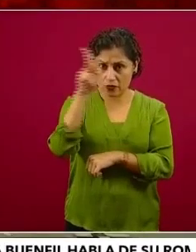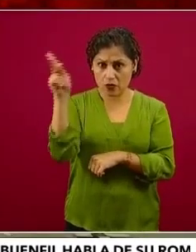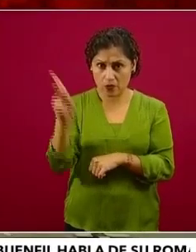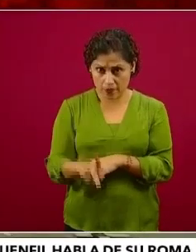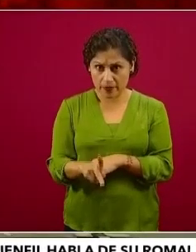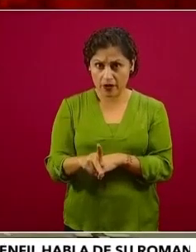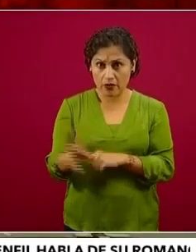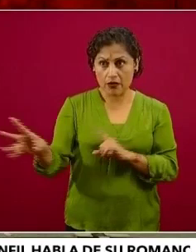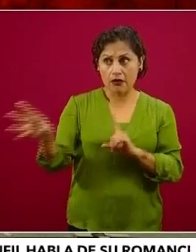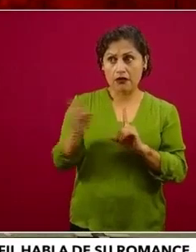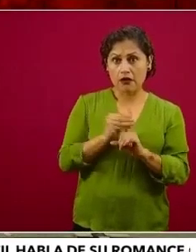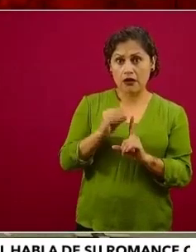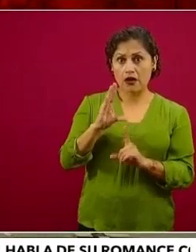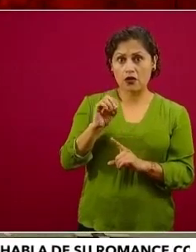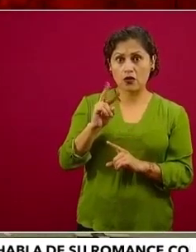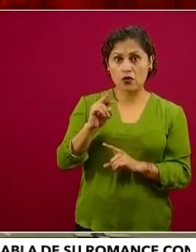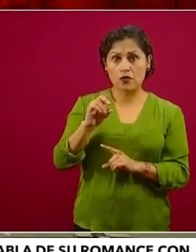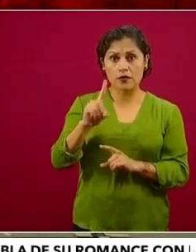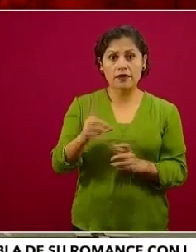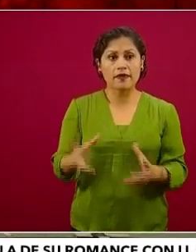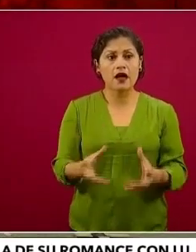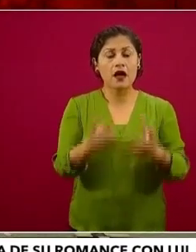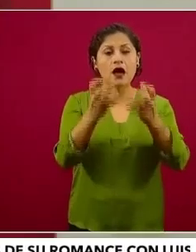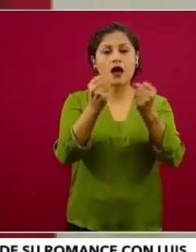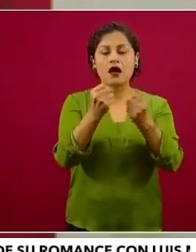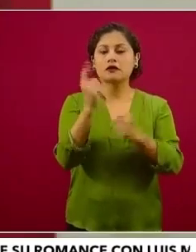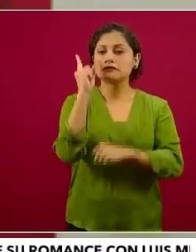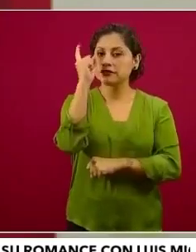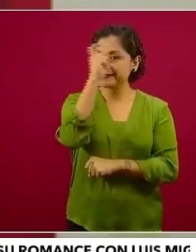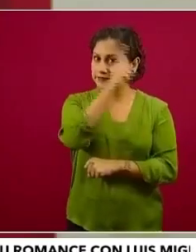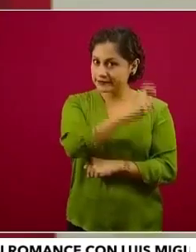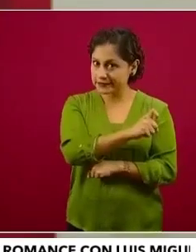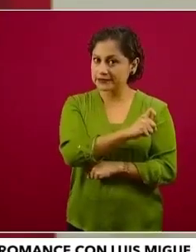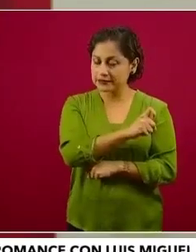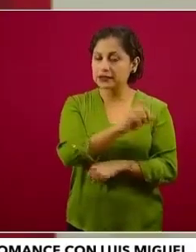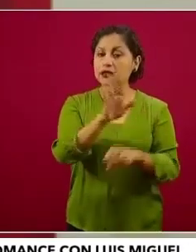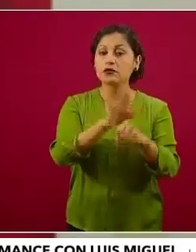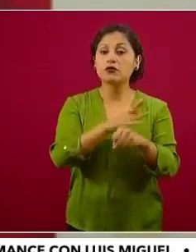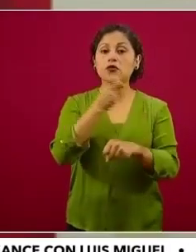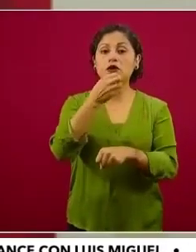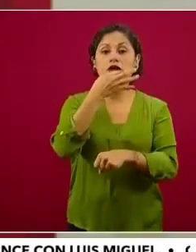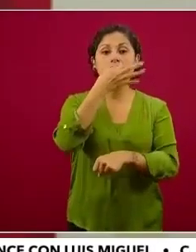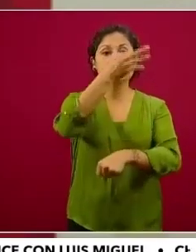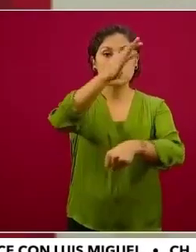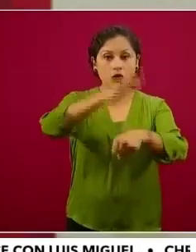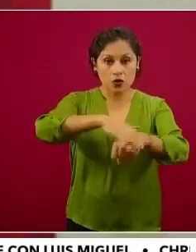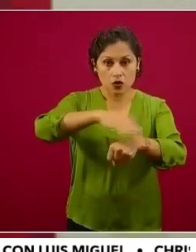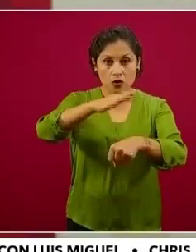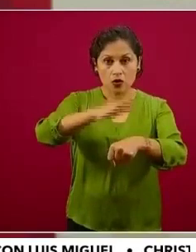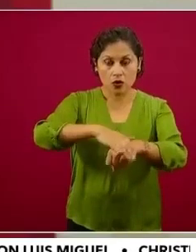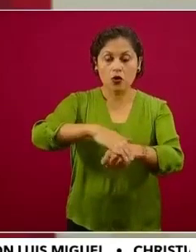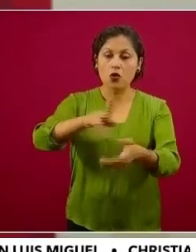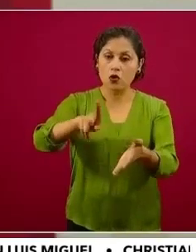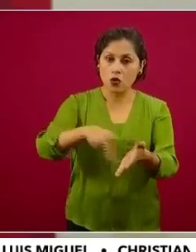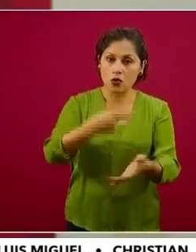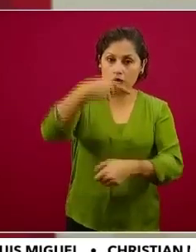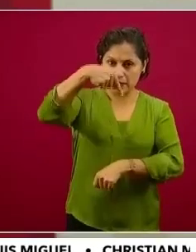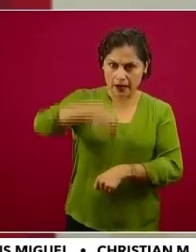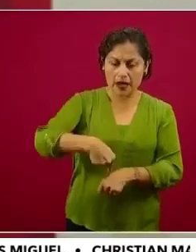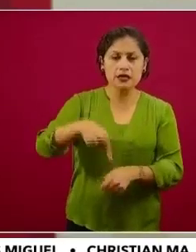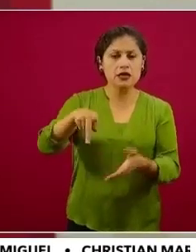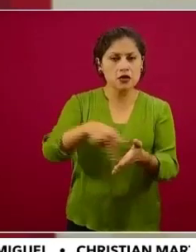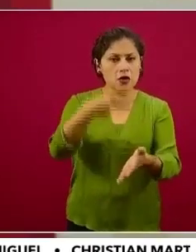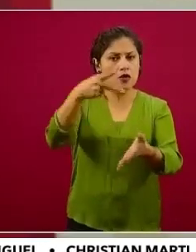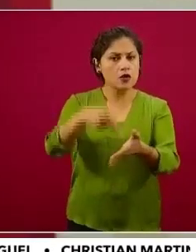enfermedad conocida como COVID. Pero además volvemos a hacer el llamado, y de aquí lo vamos a estar haciendo todos los días, de que